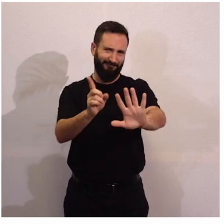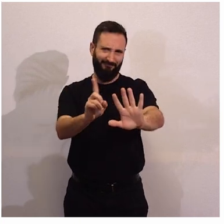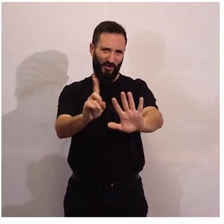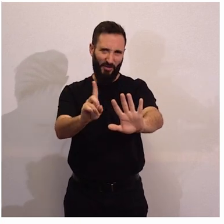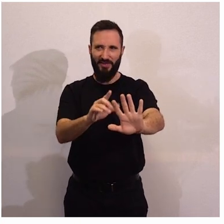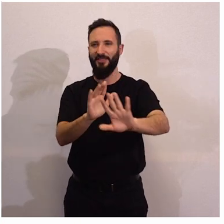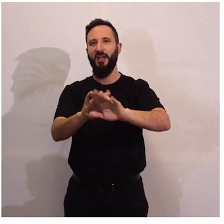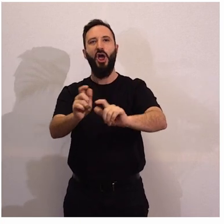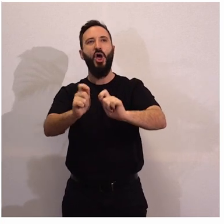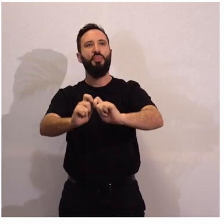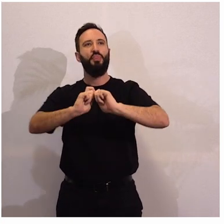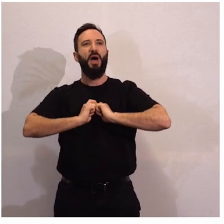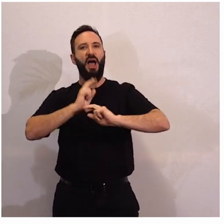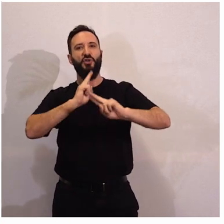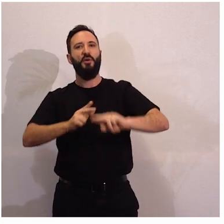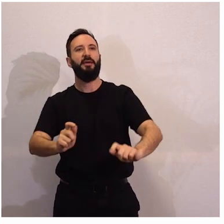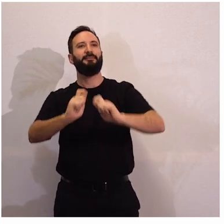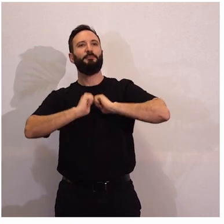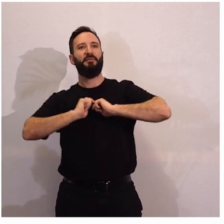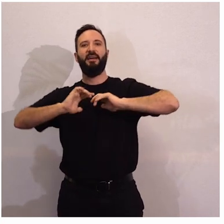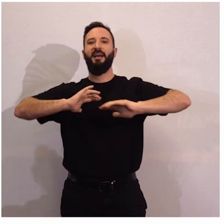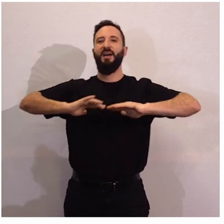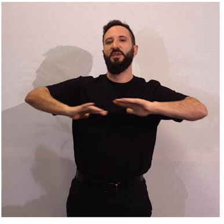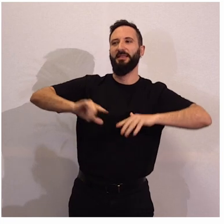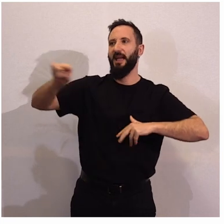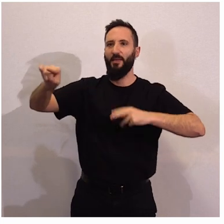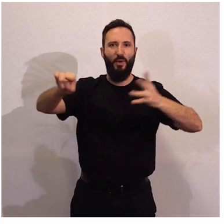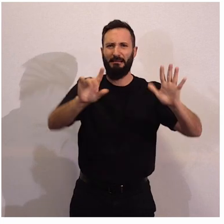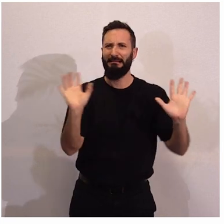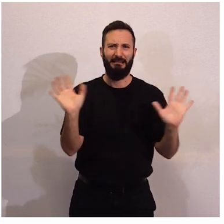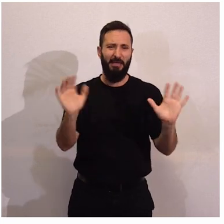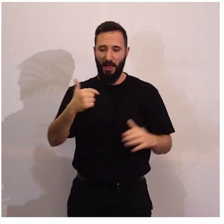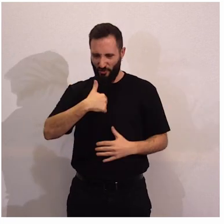Que nadie me nombra activista de esto, de lo otro,